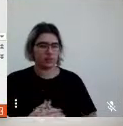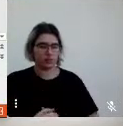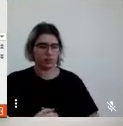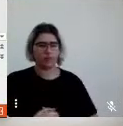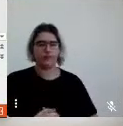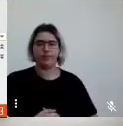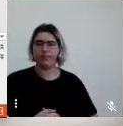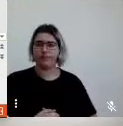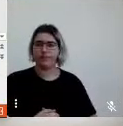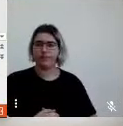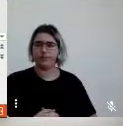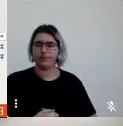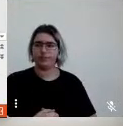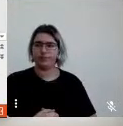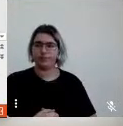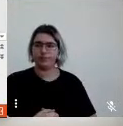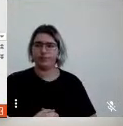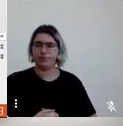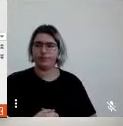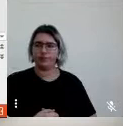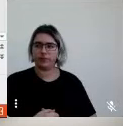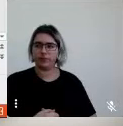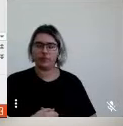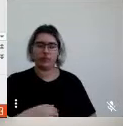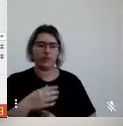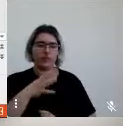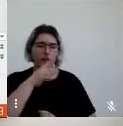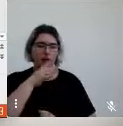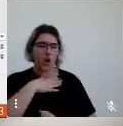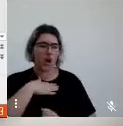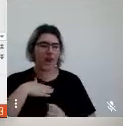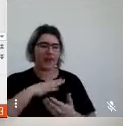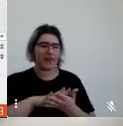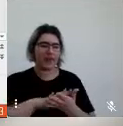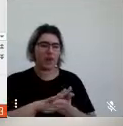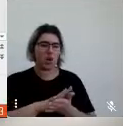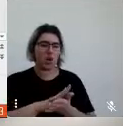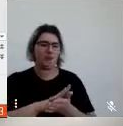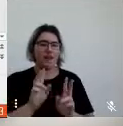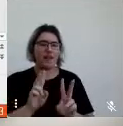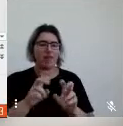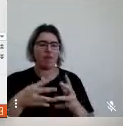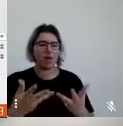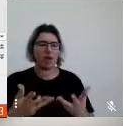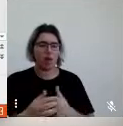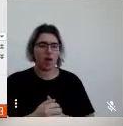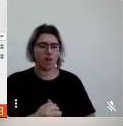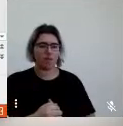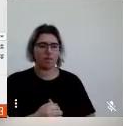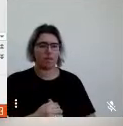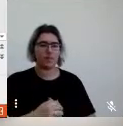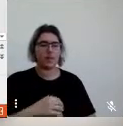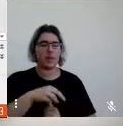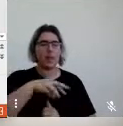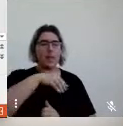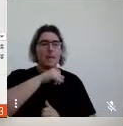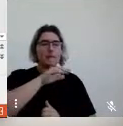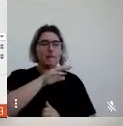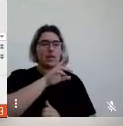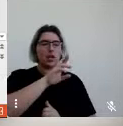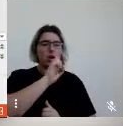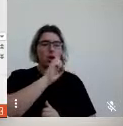En la siguiente diapositiva me gustaría hablaros sobre las diferencias que hay entre la microbiota y el